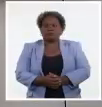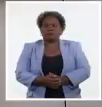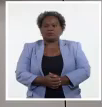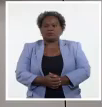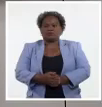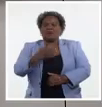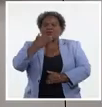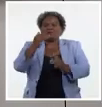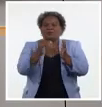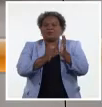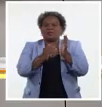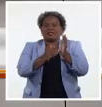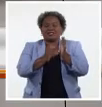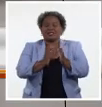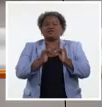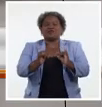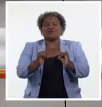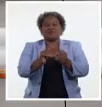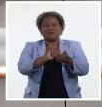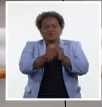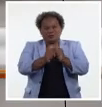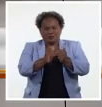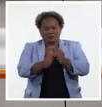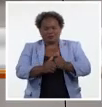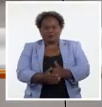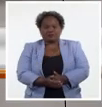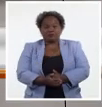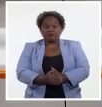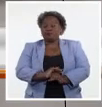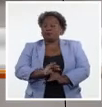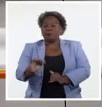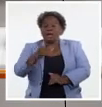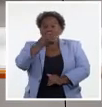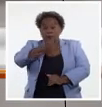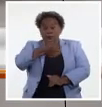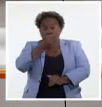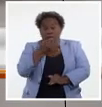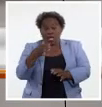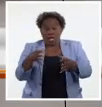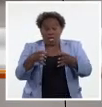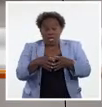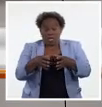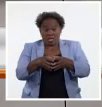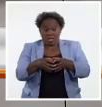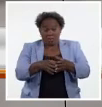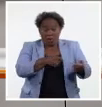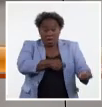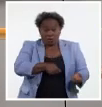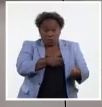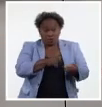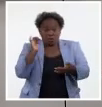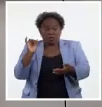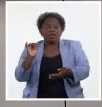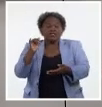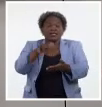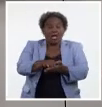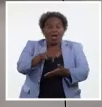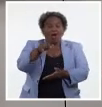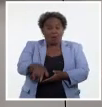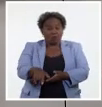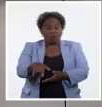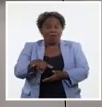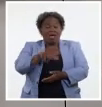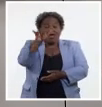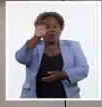Muy buenas tardes, actualidad deportiva al mediodía. Como ya se ha informado, el equipo Agricultores arribó en la tarde de ayer al Aeropuerto Internacional